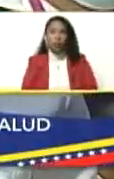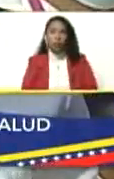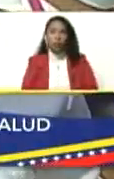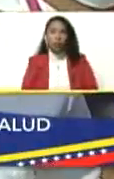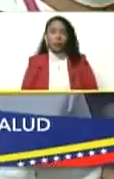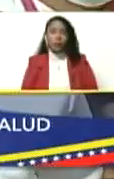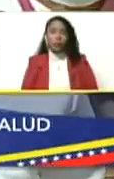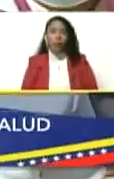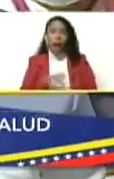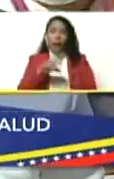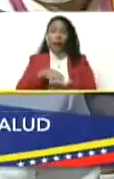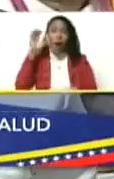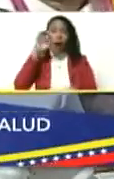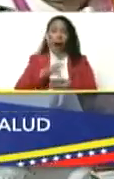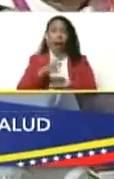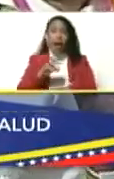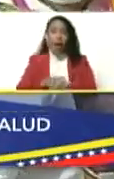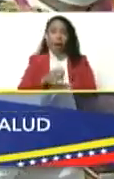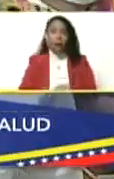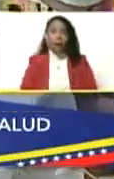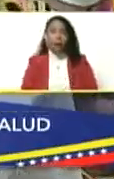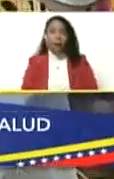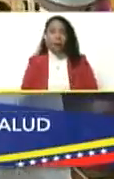del estado Aragua de Maracay.